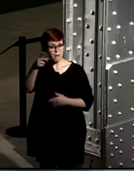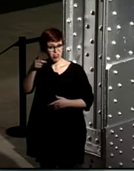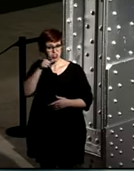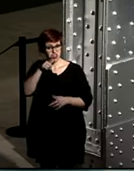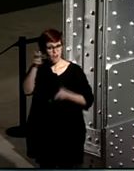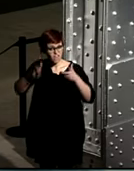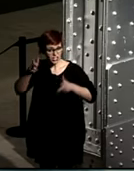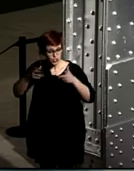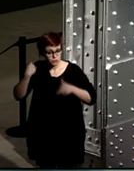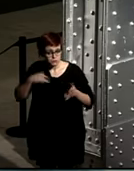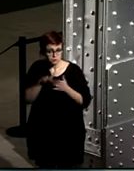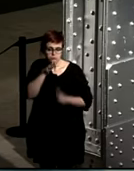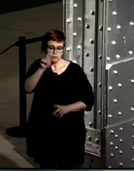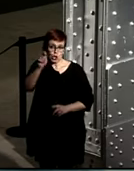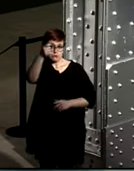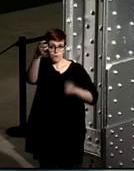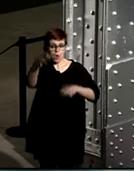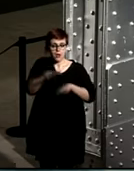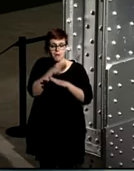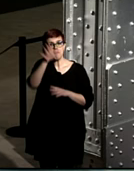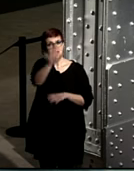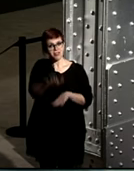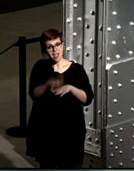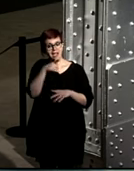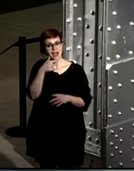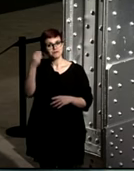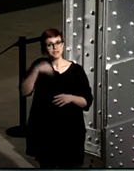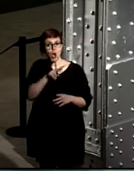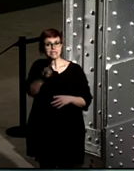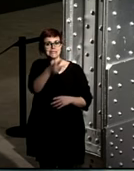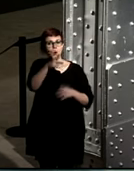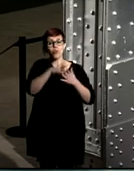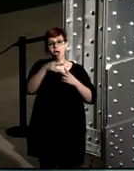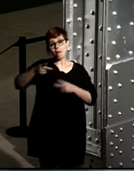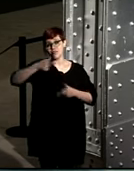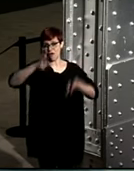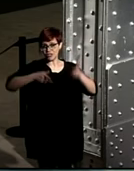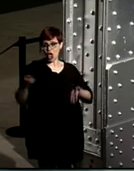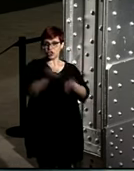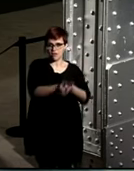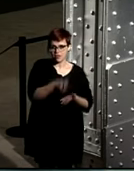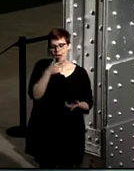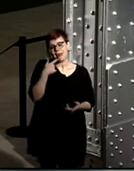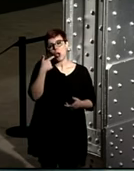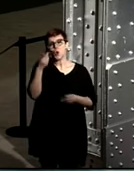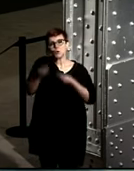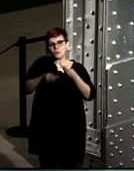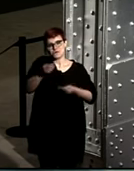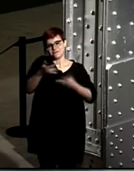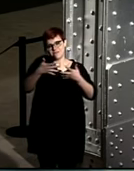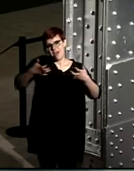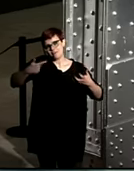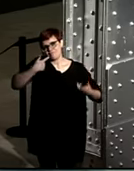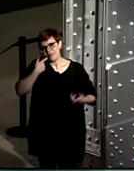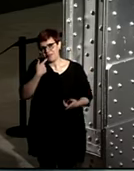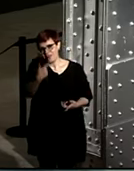comentar, ha llegado el siguiente otro apellidos vascos. La gente es muy lusa, pero eso es muy difícil, eso es un fenómeno brutal